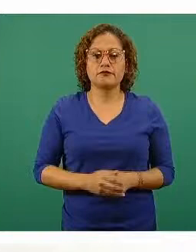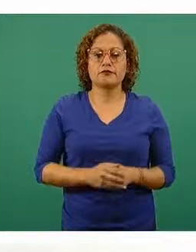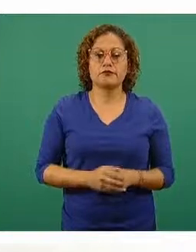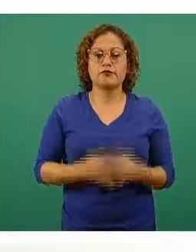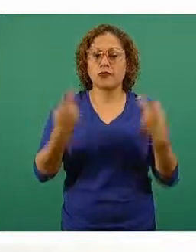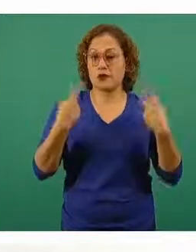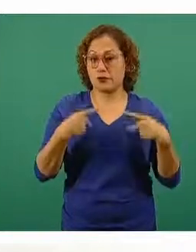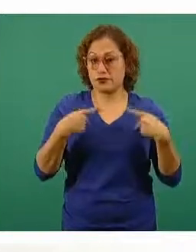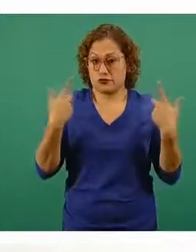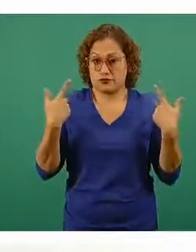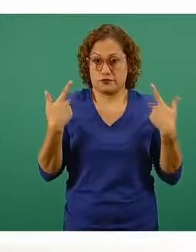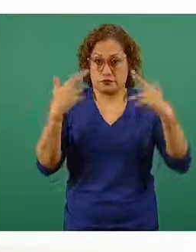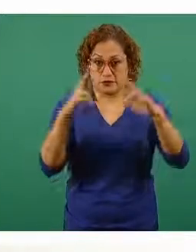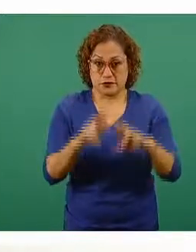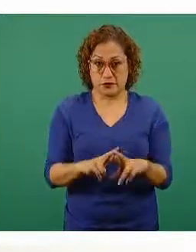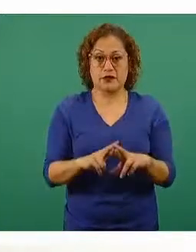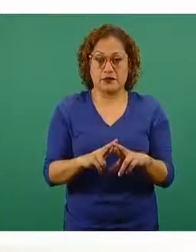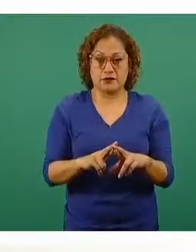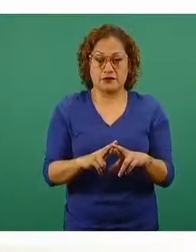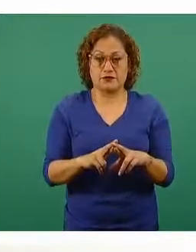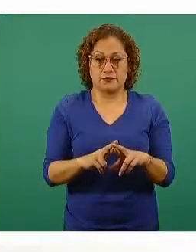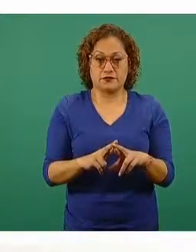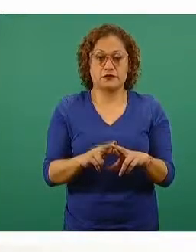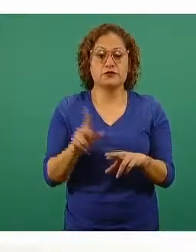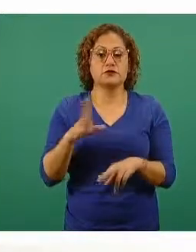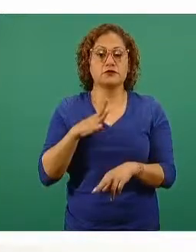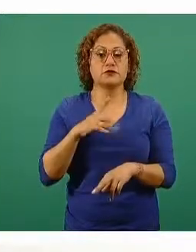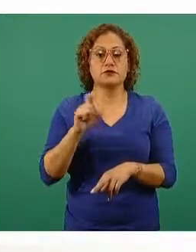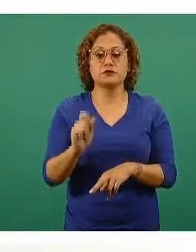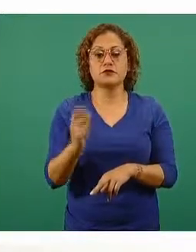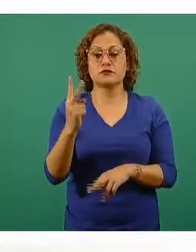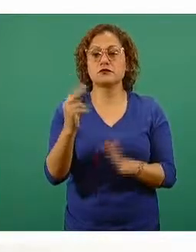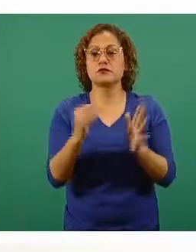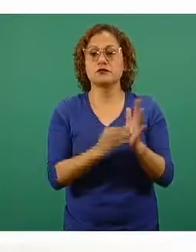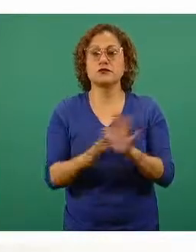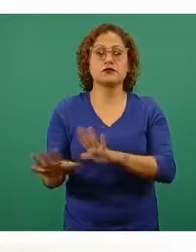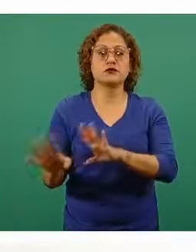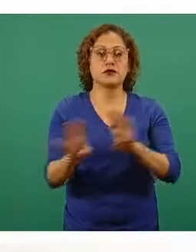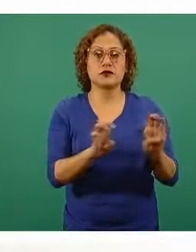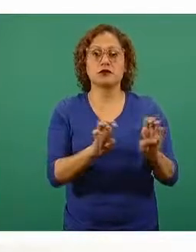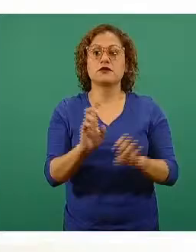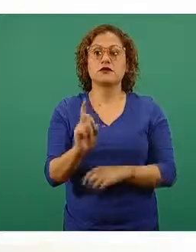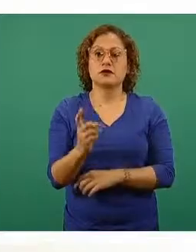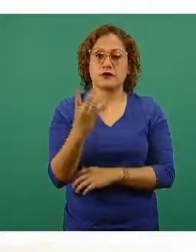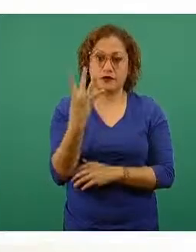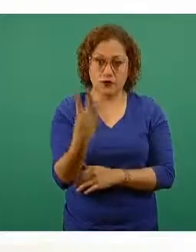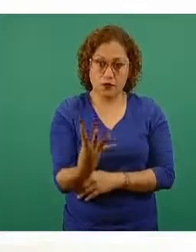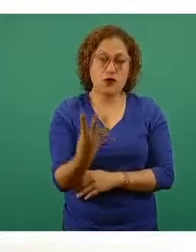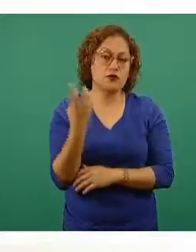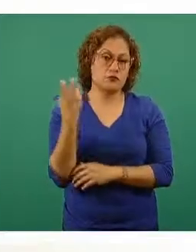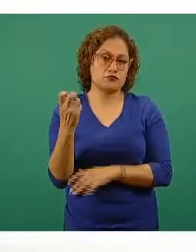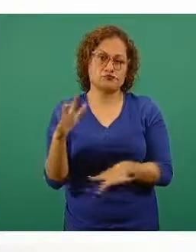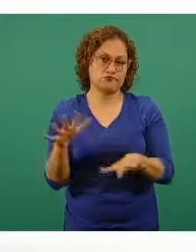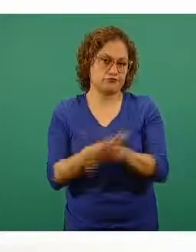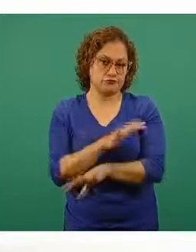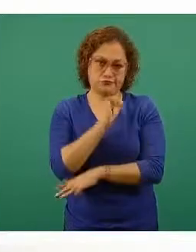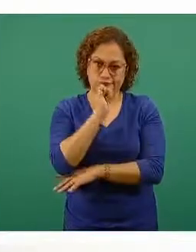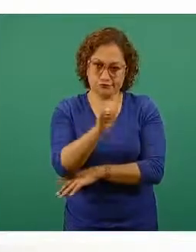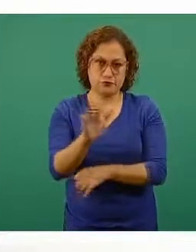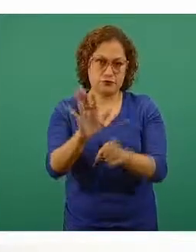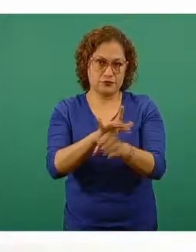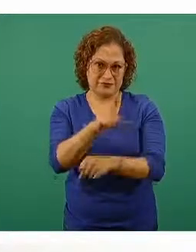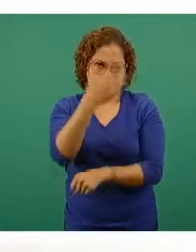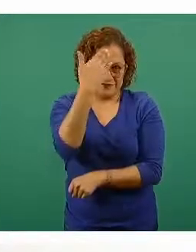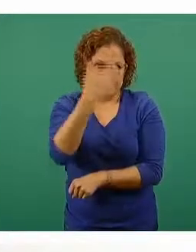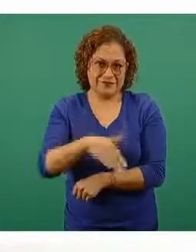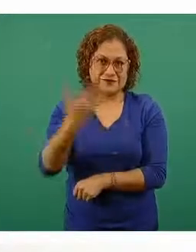personal educativo, los trabajadores de la educación, 22.934, esta es una cifra que no ha cambiado, recordando que esta fue una cifra